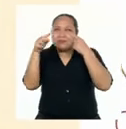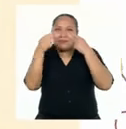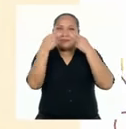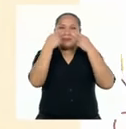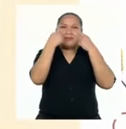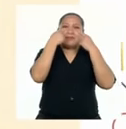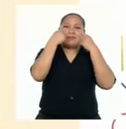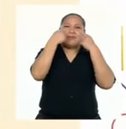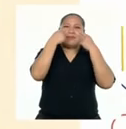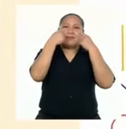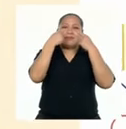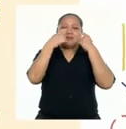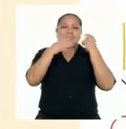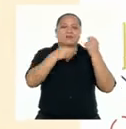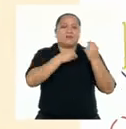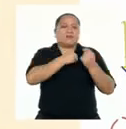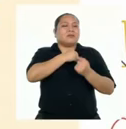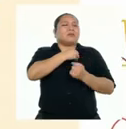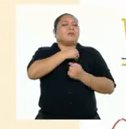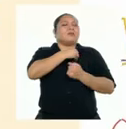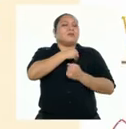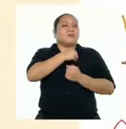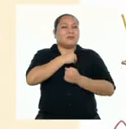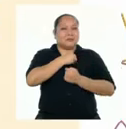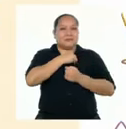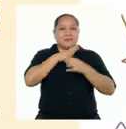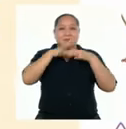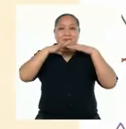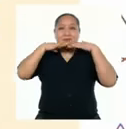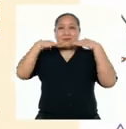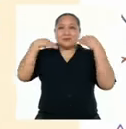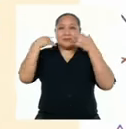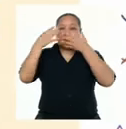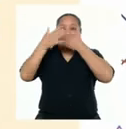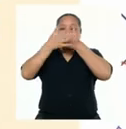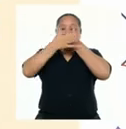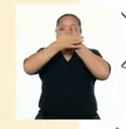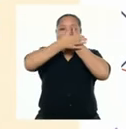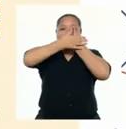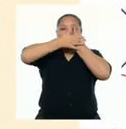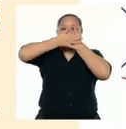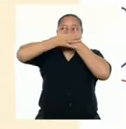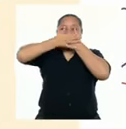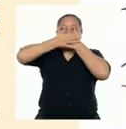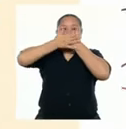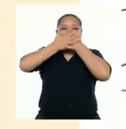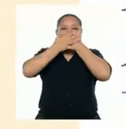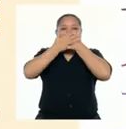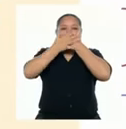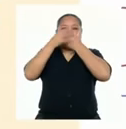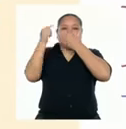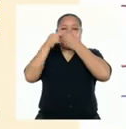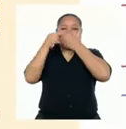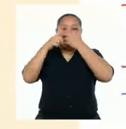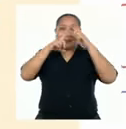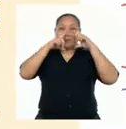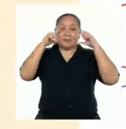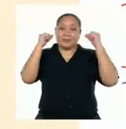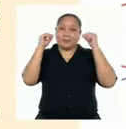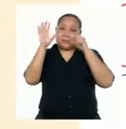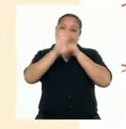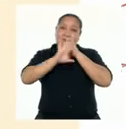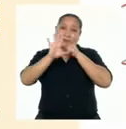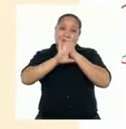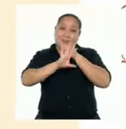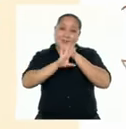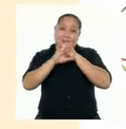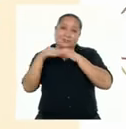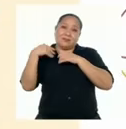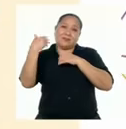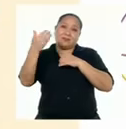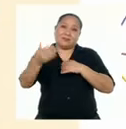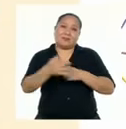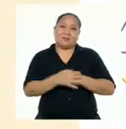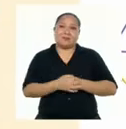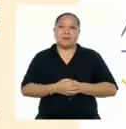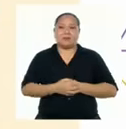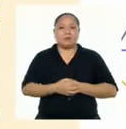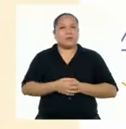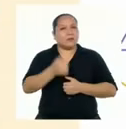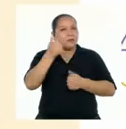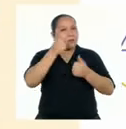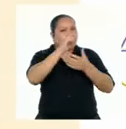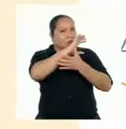mirarte, llegan al alma. La sonrisa está escondida por las mascarillas que protegen las que ya vendrán. ¿Y